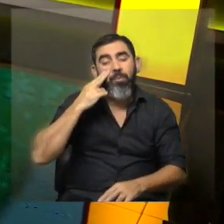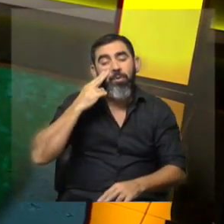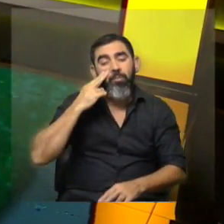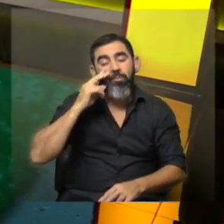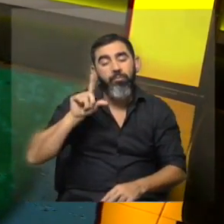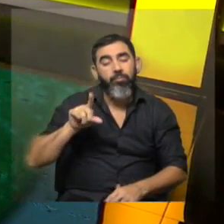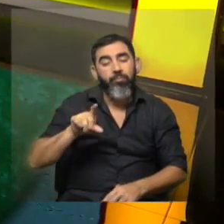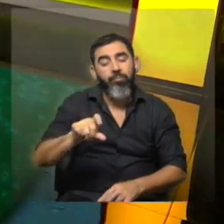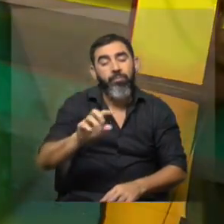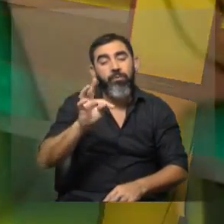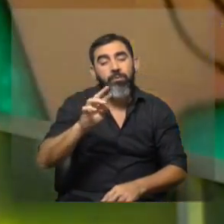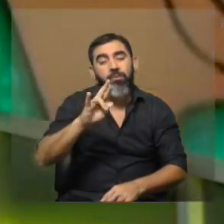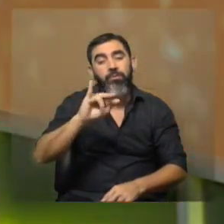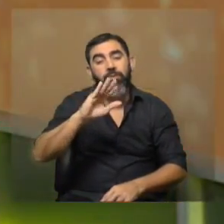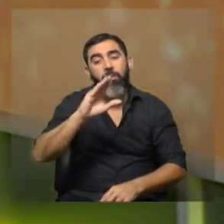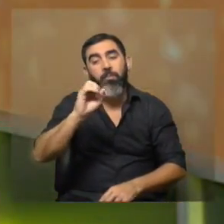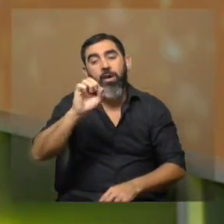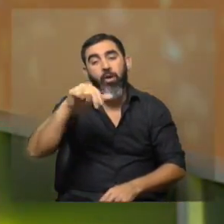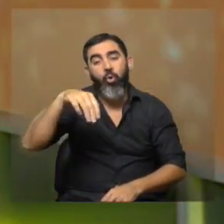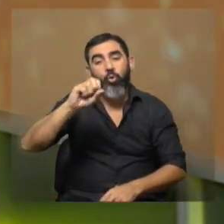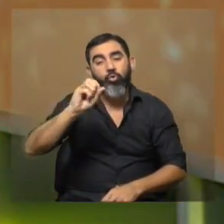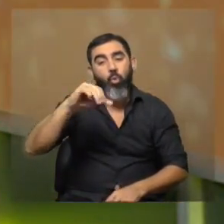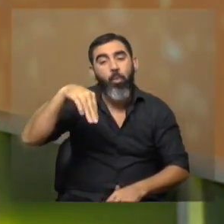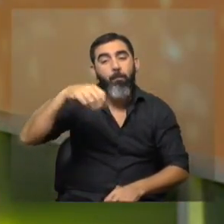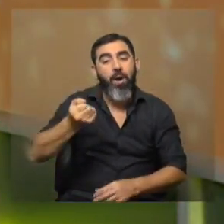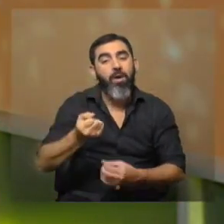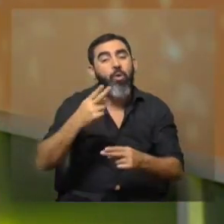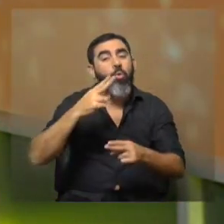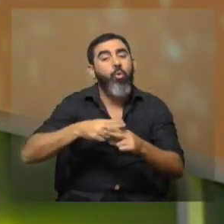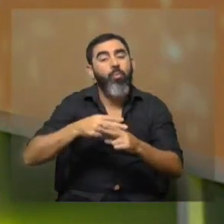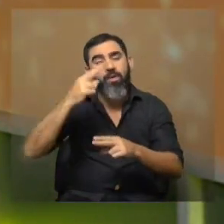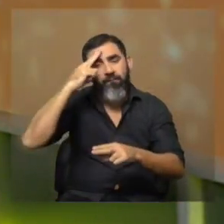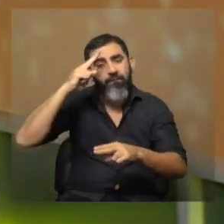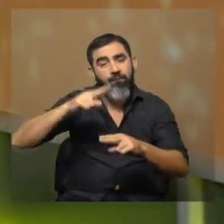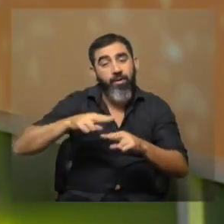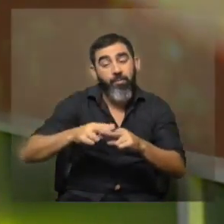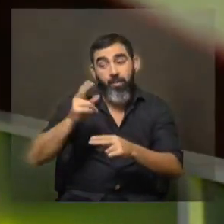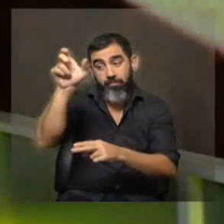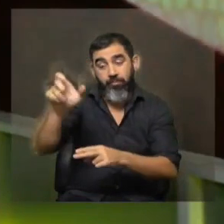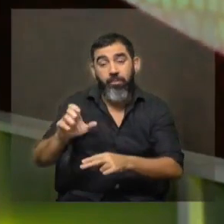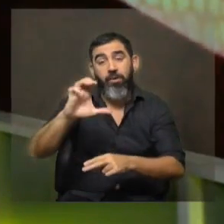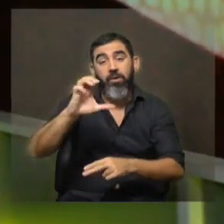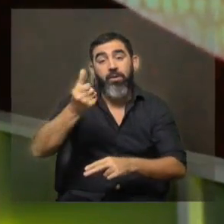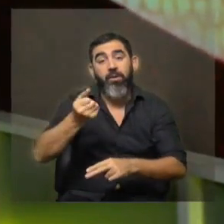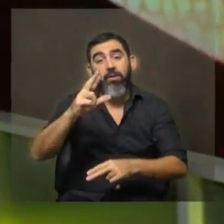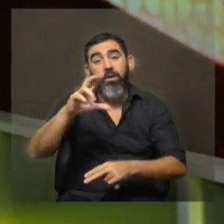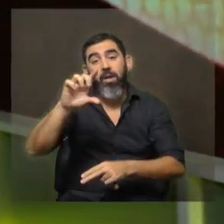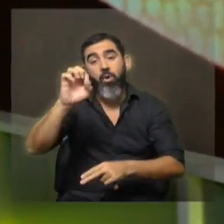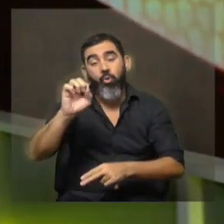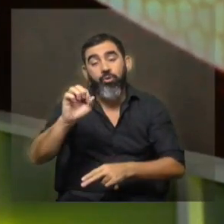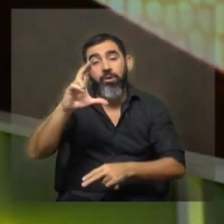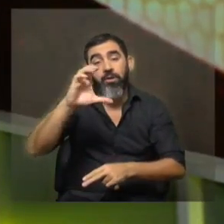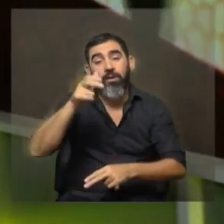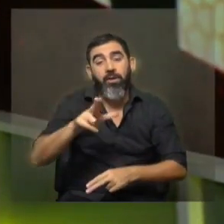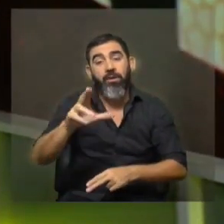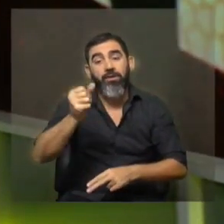parásito Trypanosoma cruzi. Su nombre se debe, el nombre de la enfermedad, a Carlos Chagas, médico e investigador